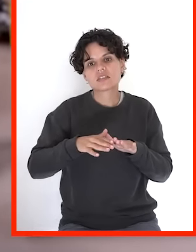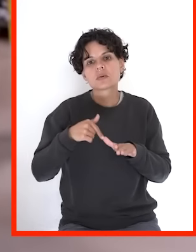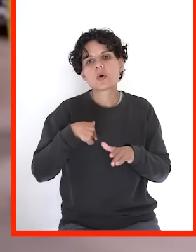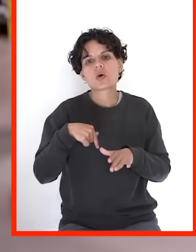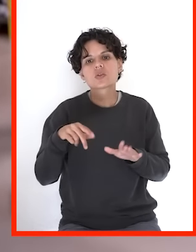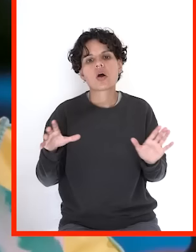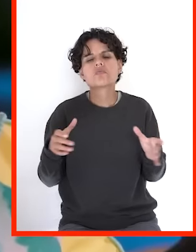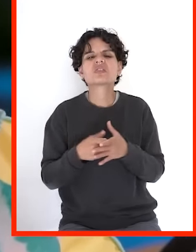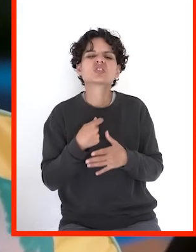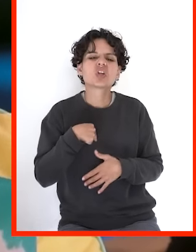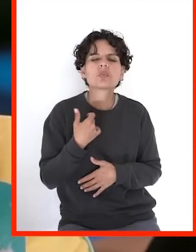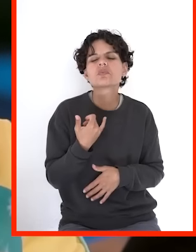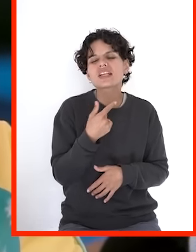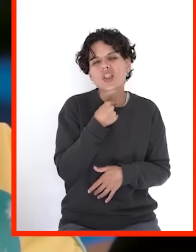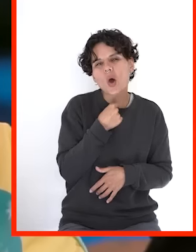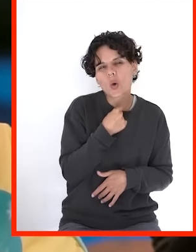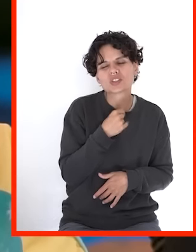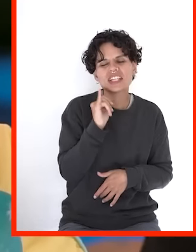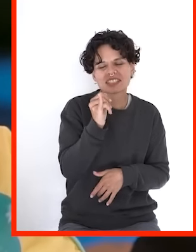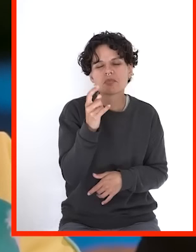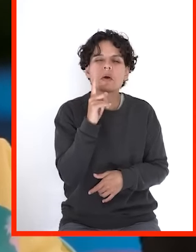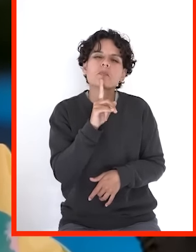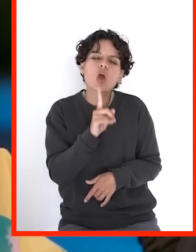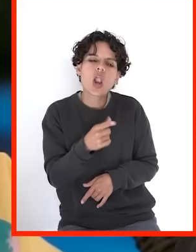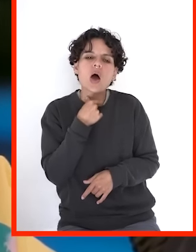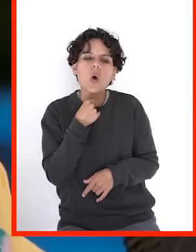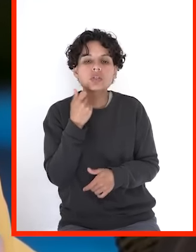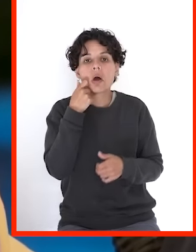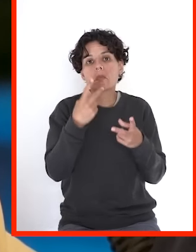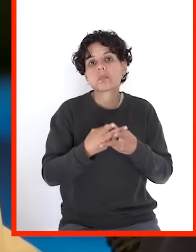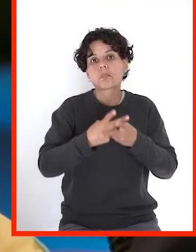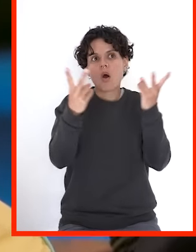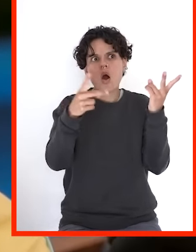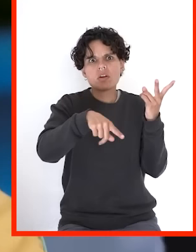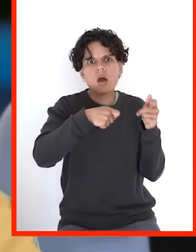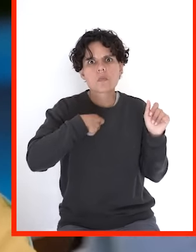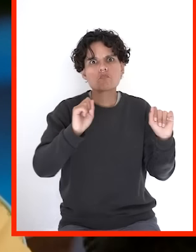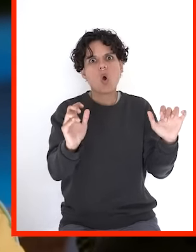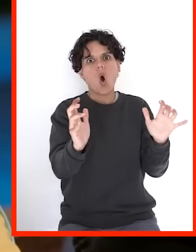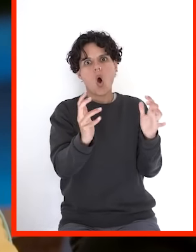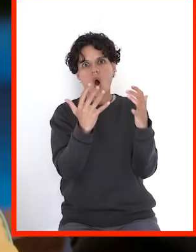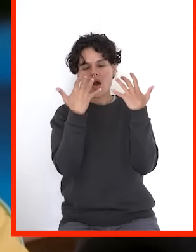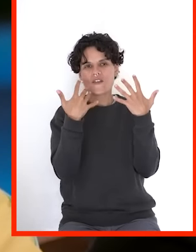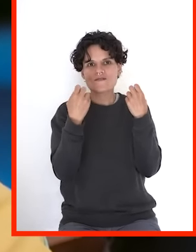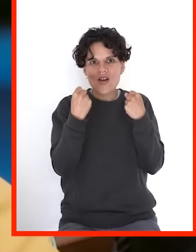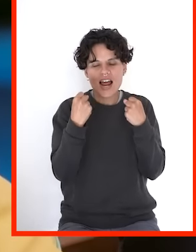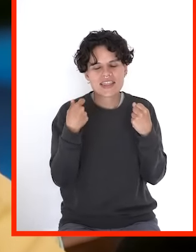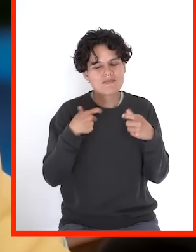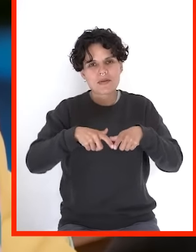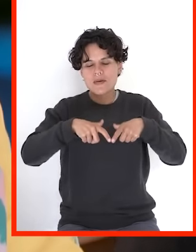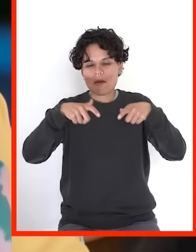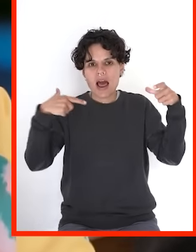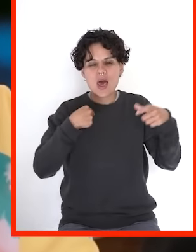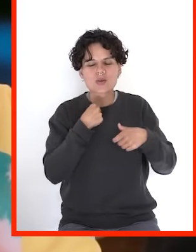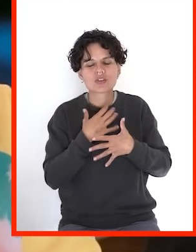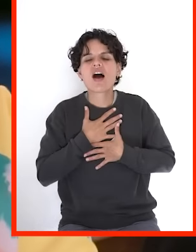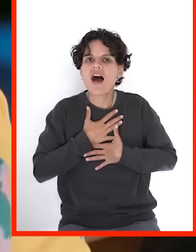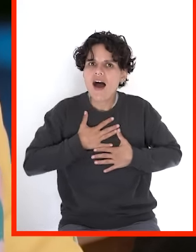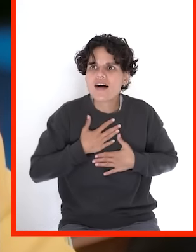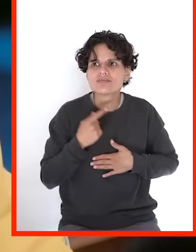piola y de repente han tenido un impacto así súper brillo y quedamos locos. No le teníamos tanta fe al tema y de repente pegó acuático y ahí quedamos